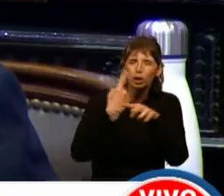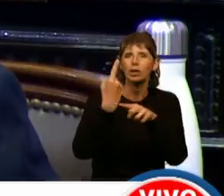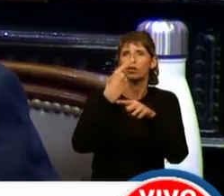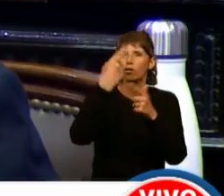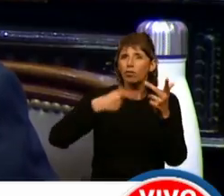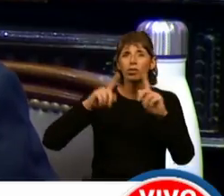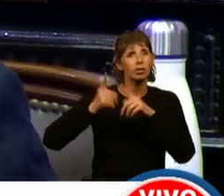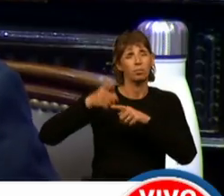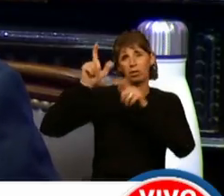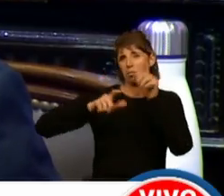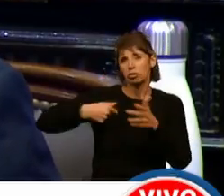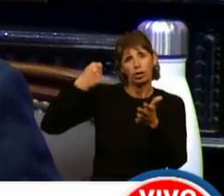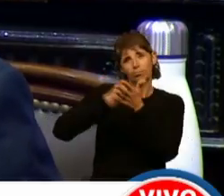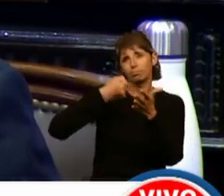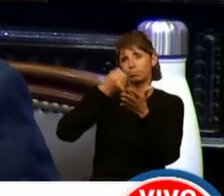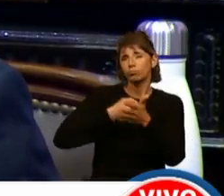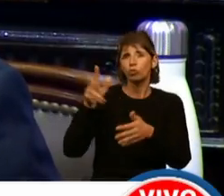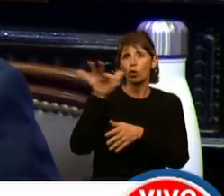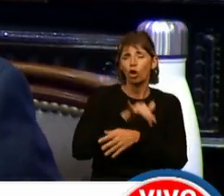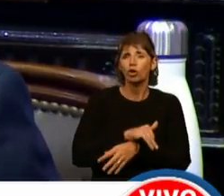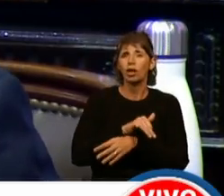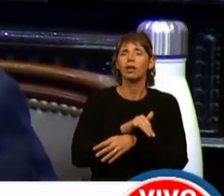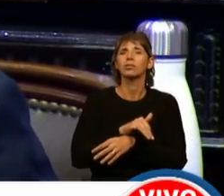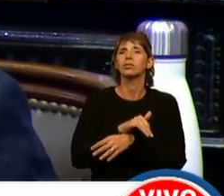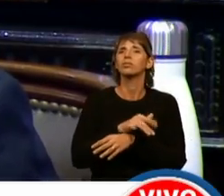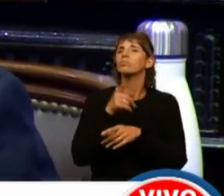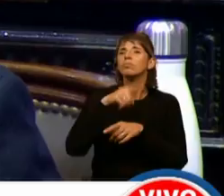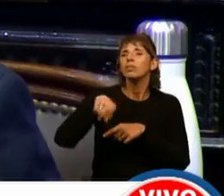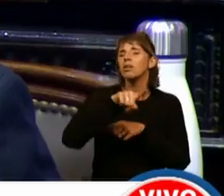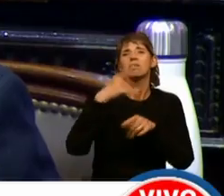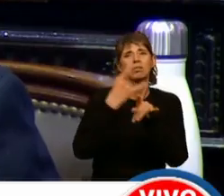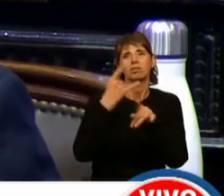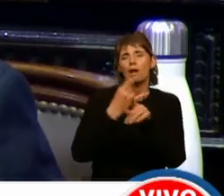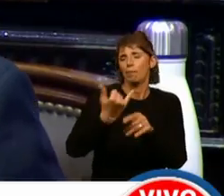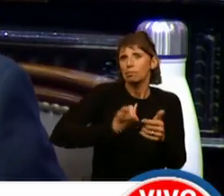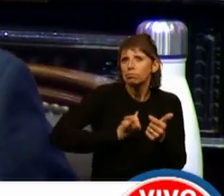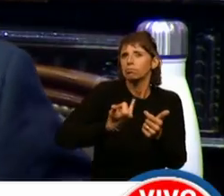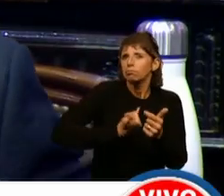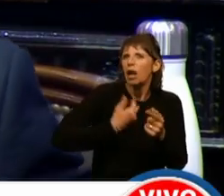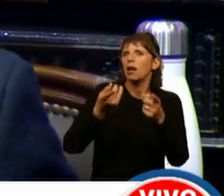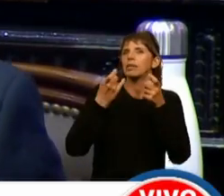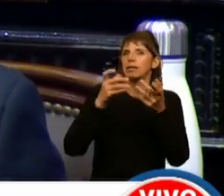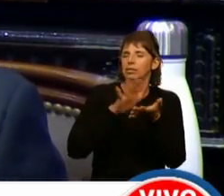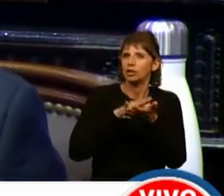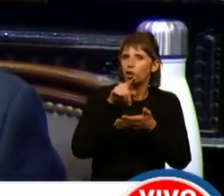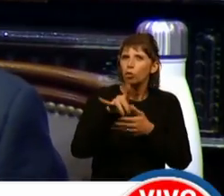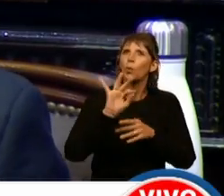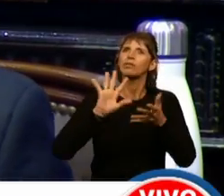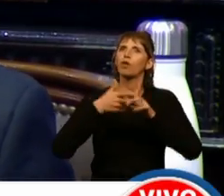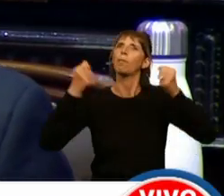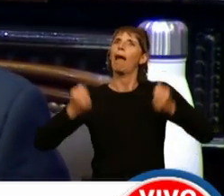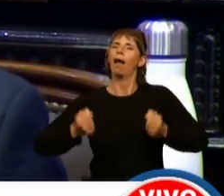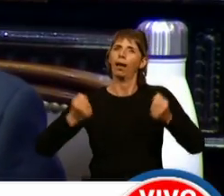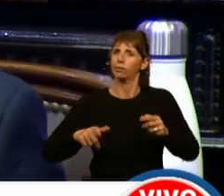militantes de la calle ciudadanos que nos siempre nos transmitieron esta necesidad porque no es caprichoso esto